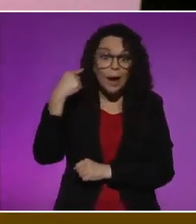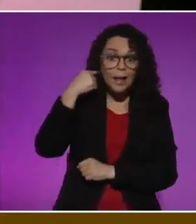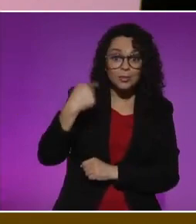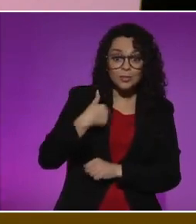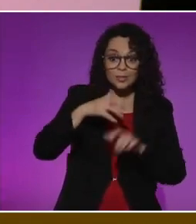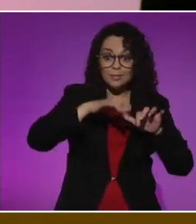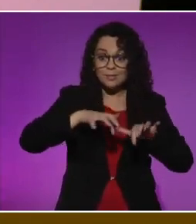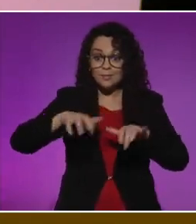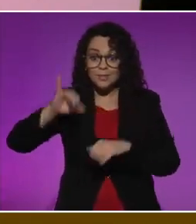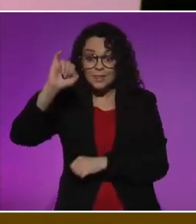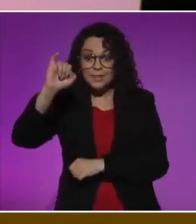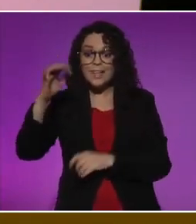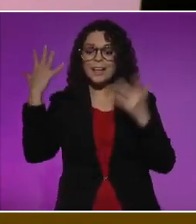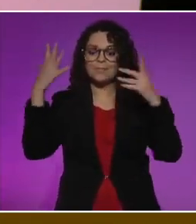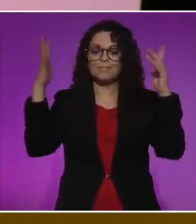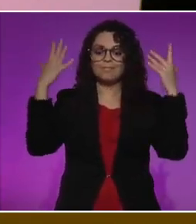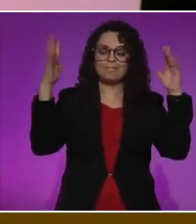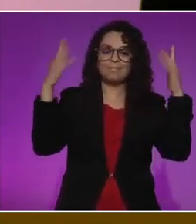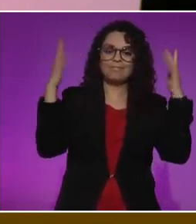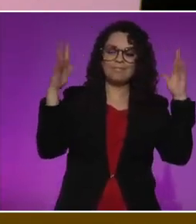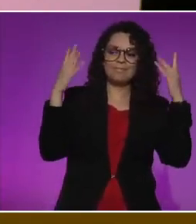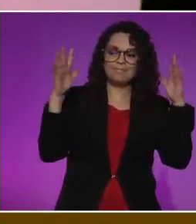Raulito? ¡Va!